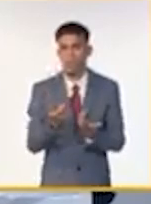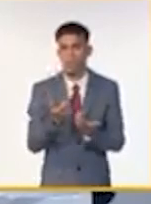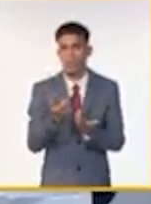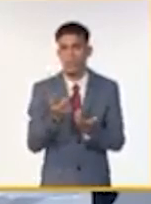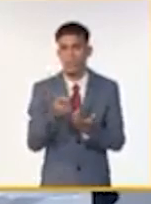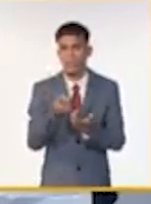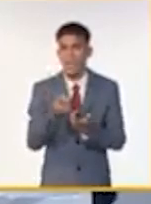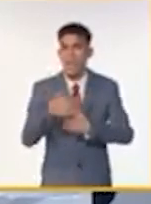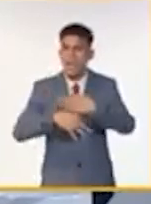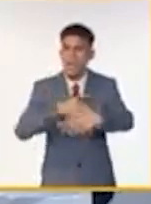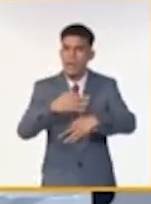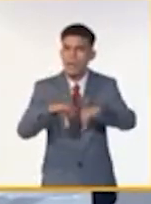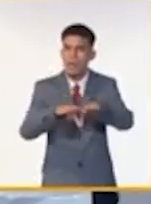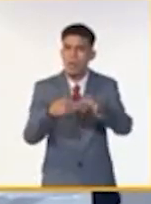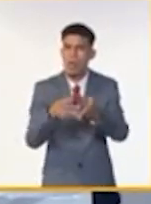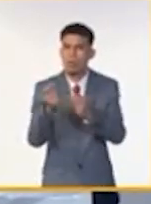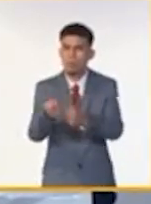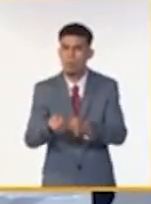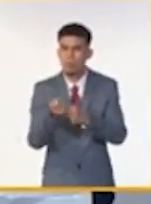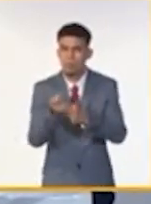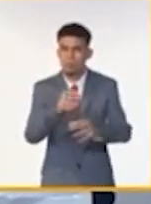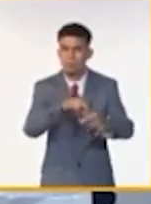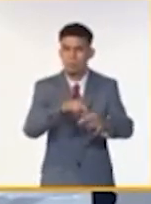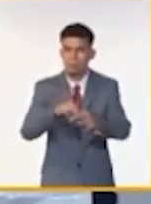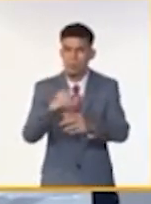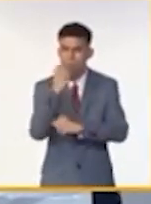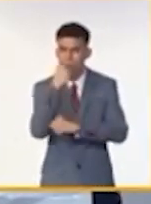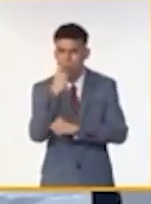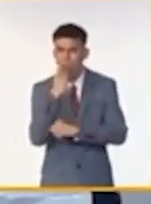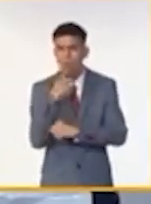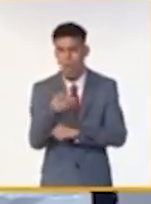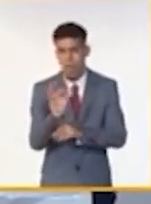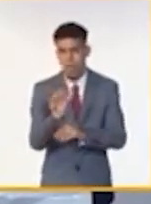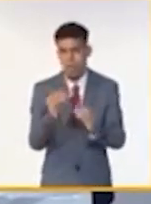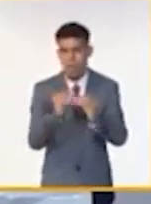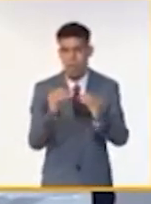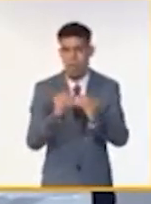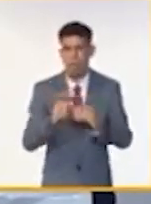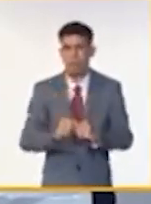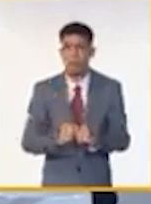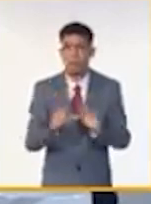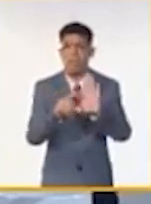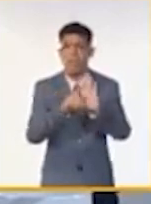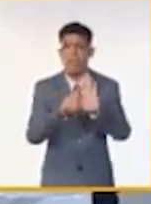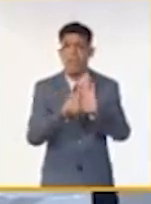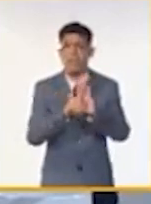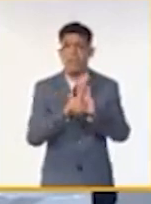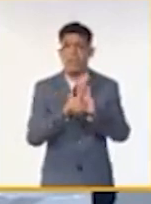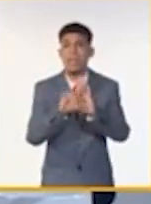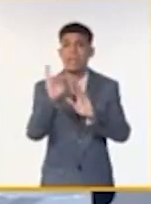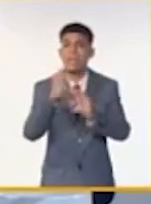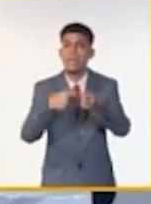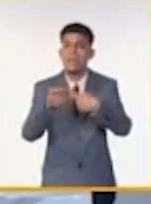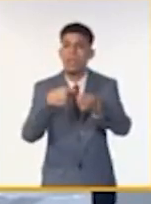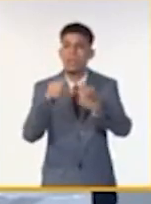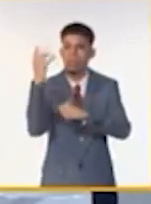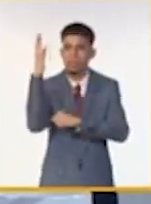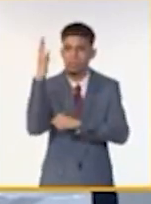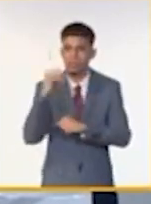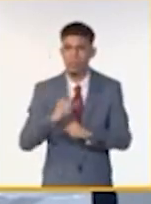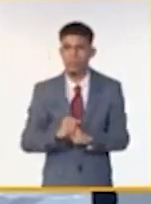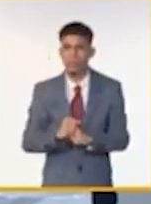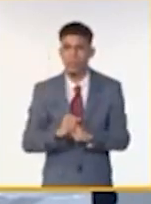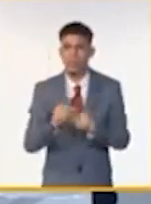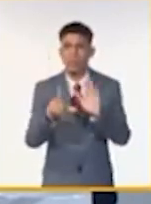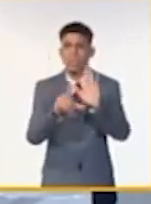educación nutricional las ley del presupuesto del Estado la ley de la inversión extranjera la ley del ordenamiento territorial